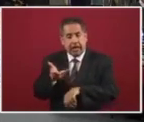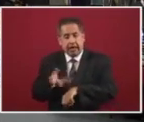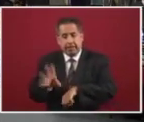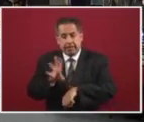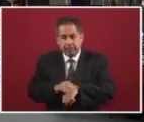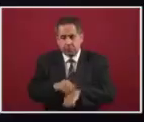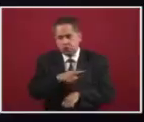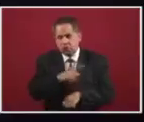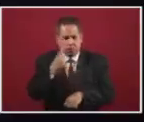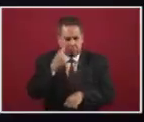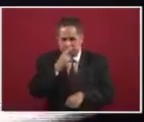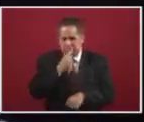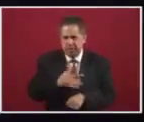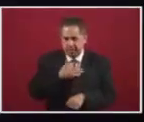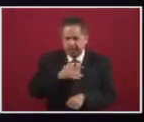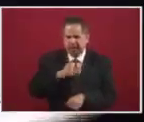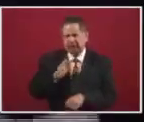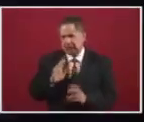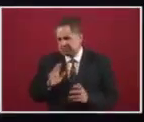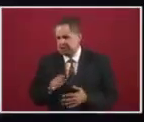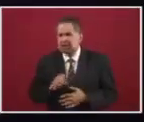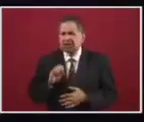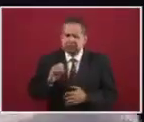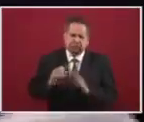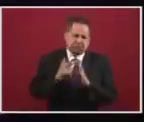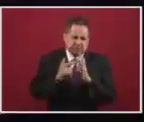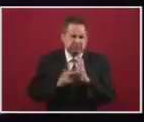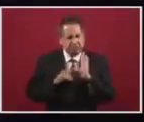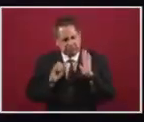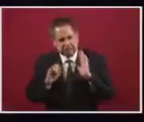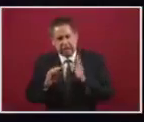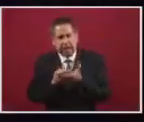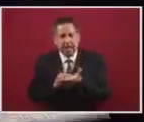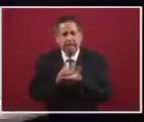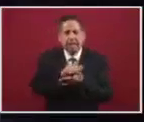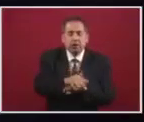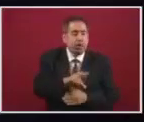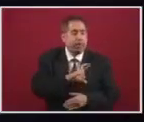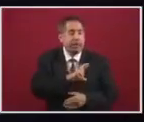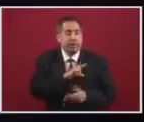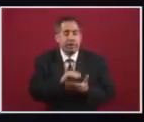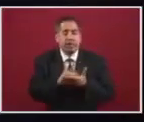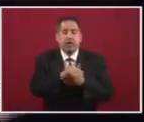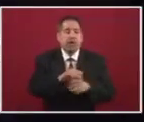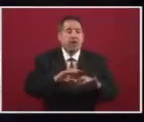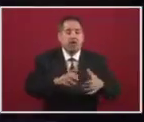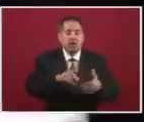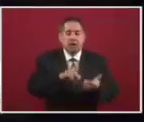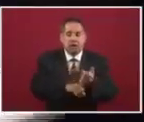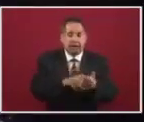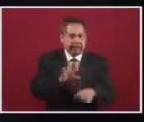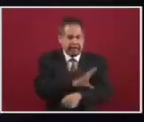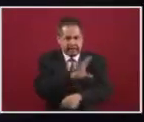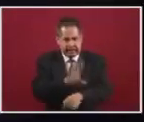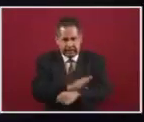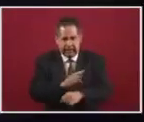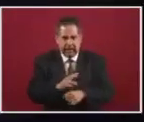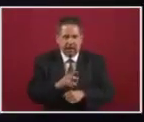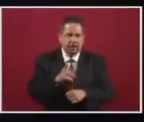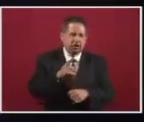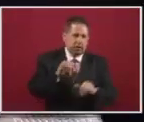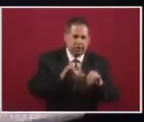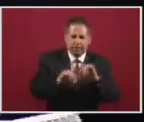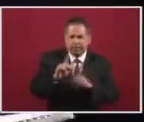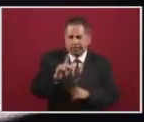que usted veía con buenos ojos y con ciertas reglas, la inversión privada en el sector del energético, petroquímica